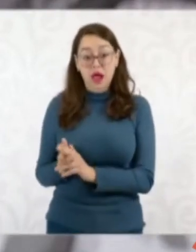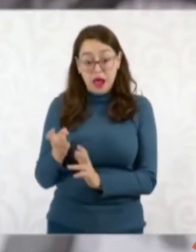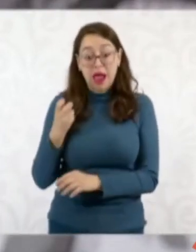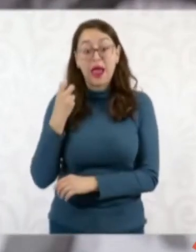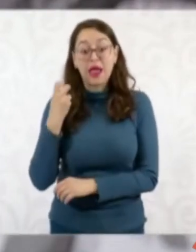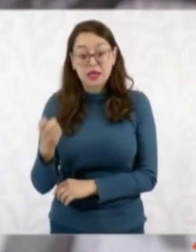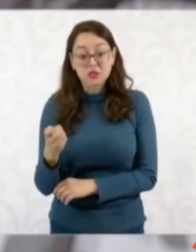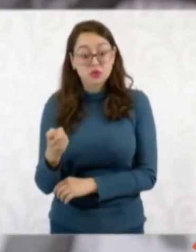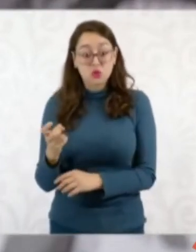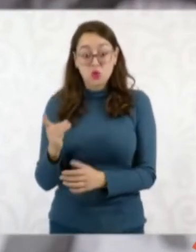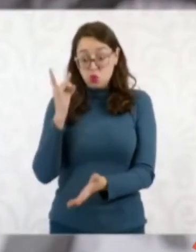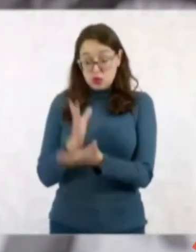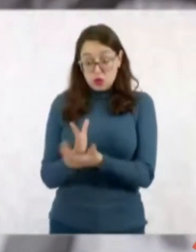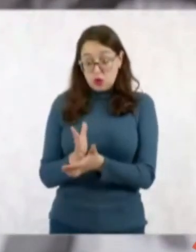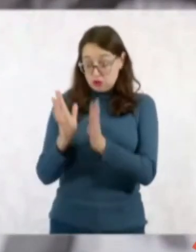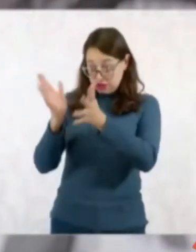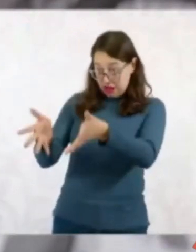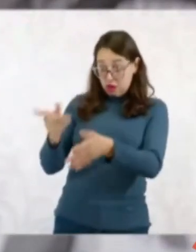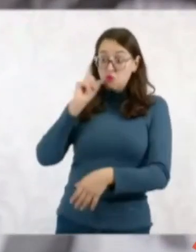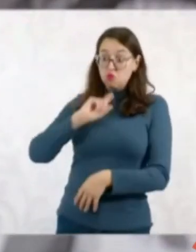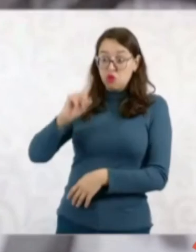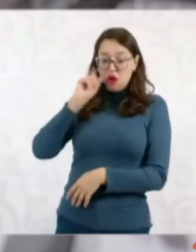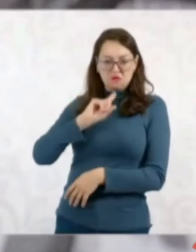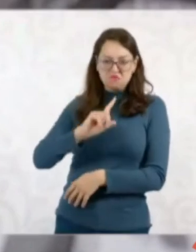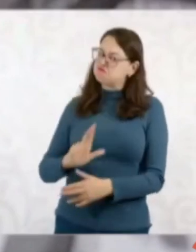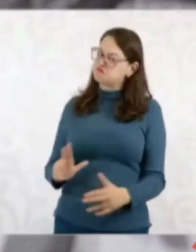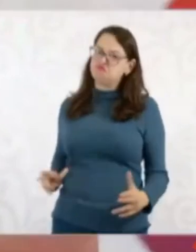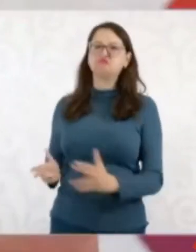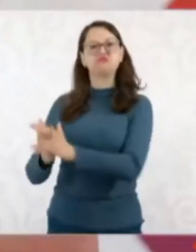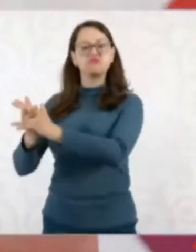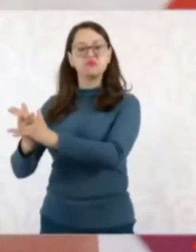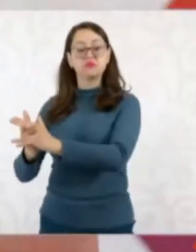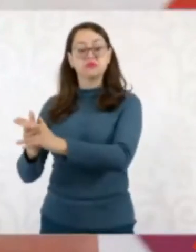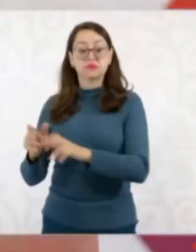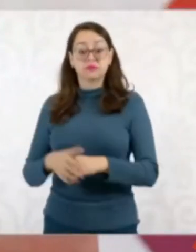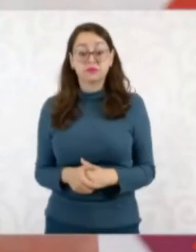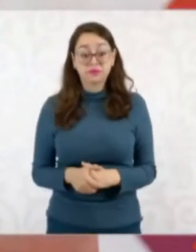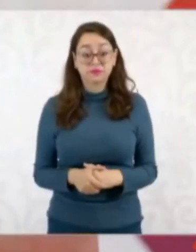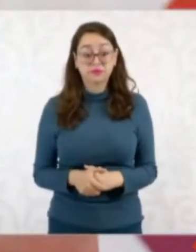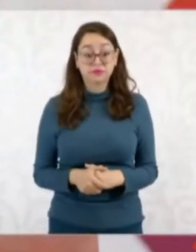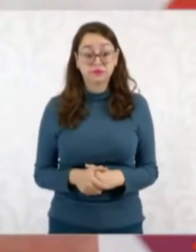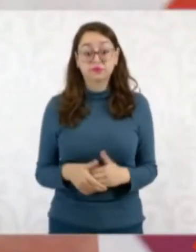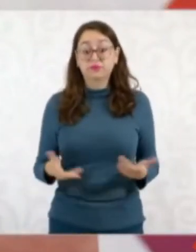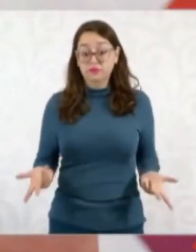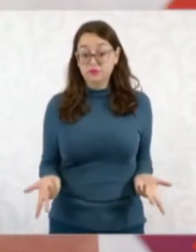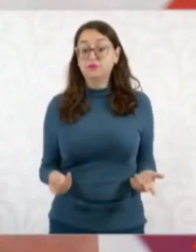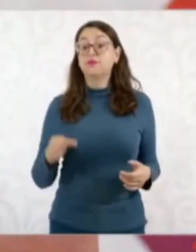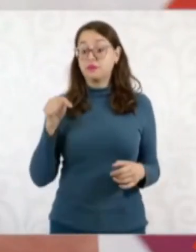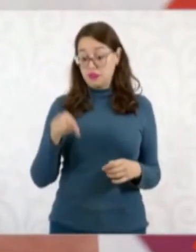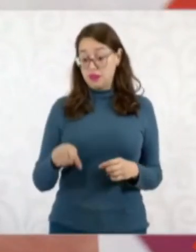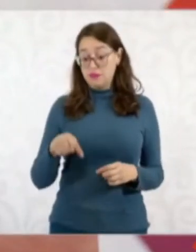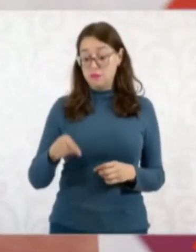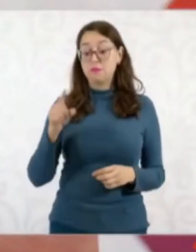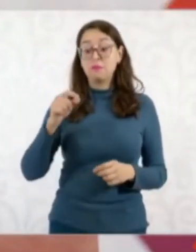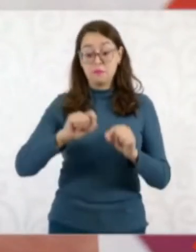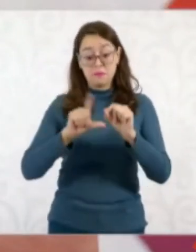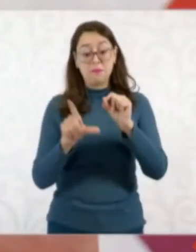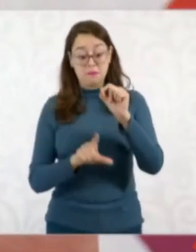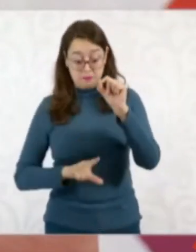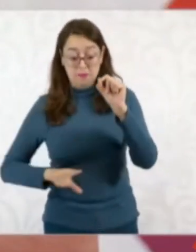asociado a ser mujer. En nuestro país, aun y cuando van disminuyendo los